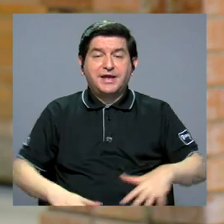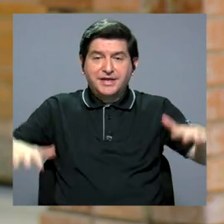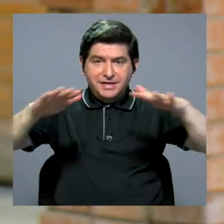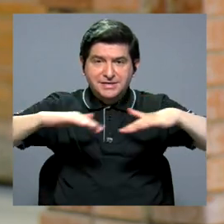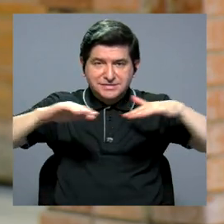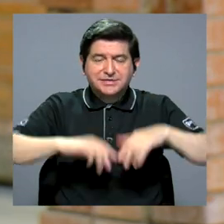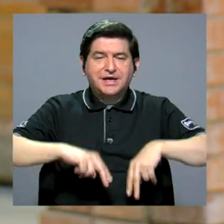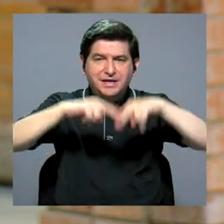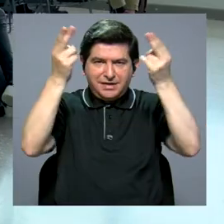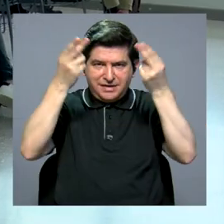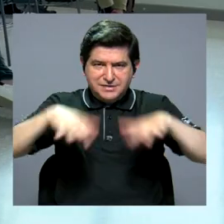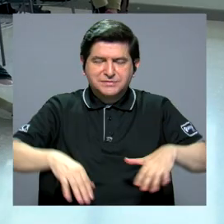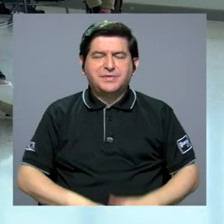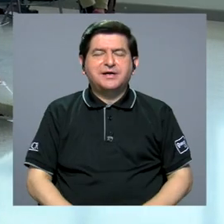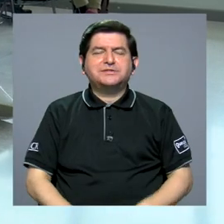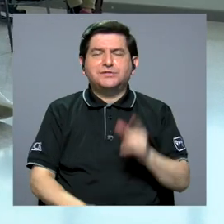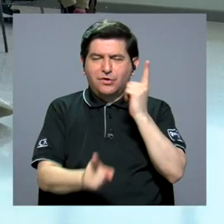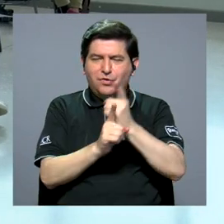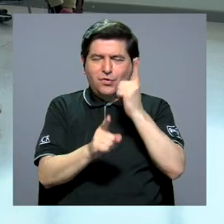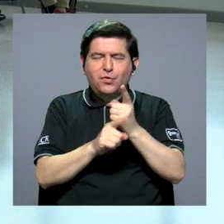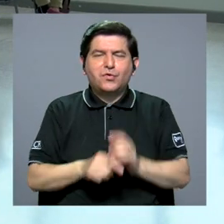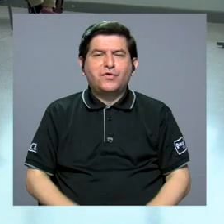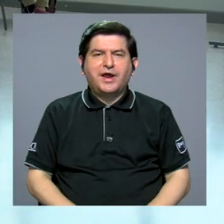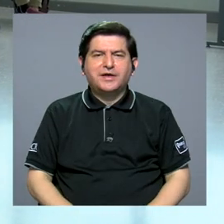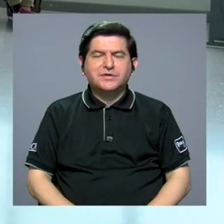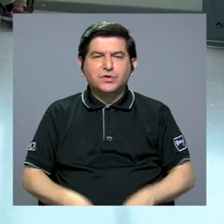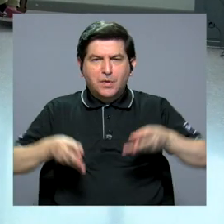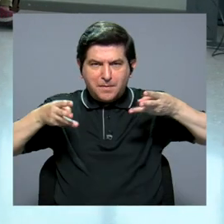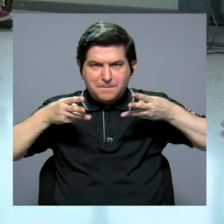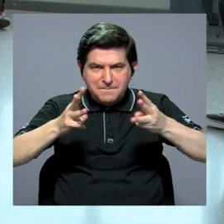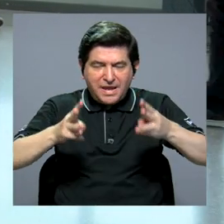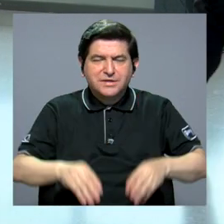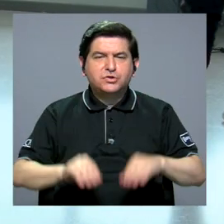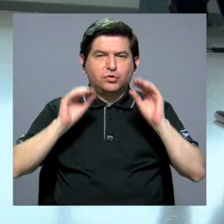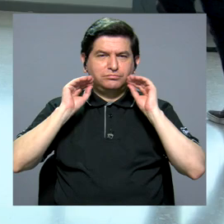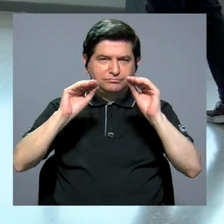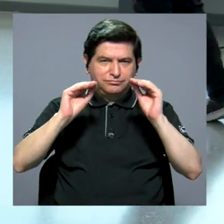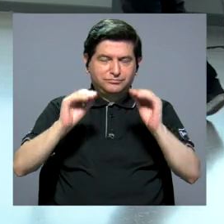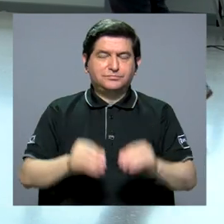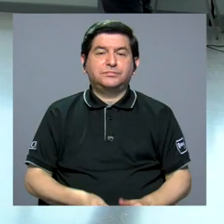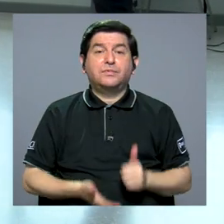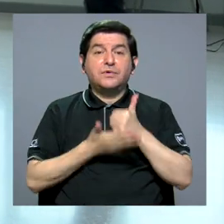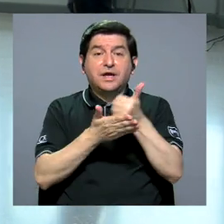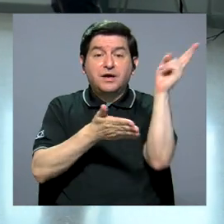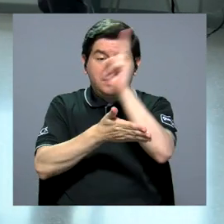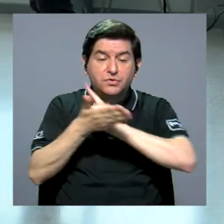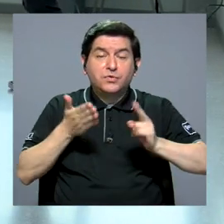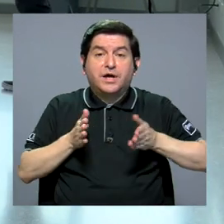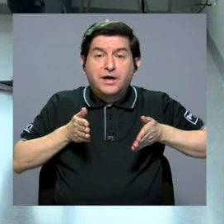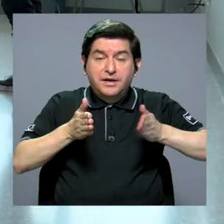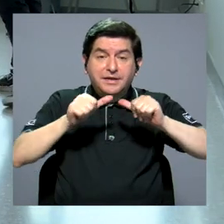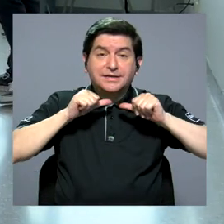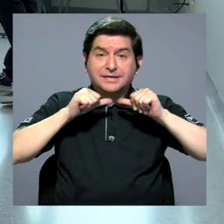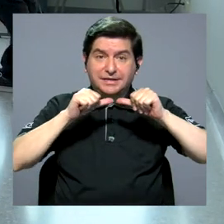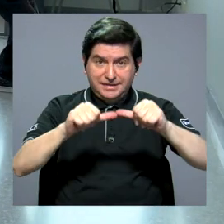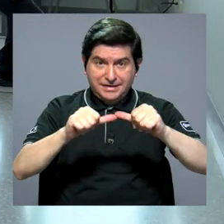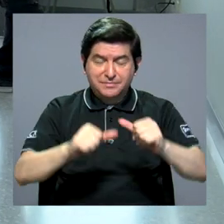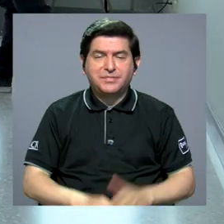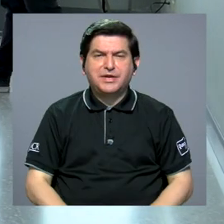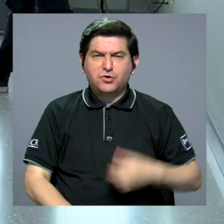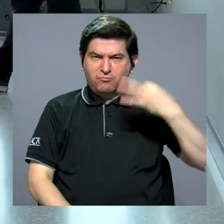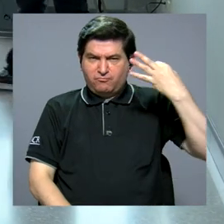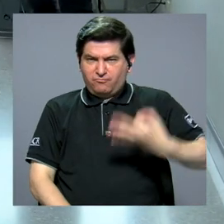entornos virtuales con pertinencia metodológica, con pertinencia pedagógica y también ir ayudando a la universidad en ese camino que tenemos que